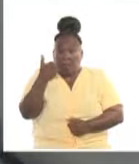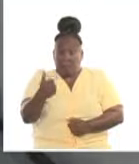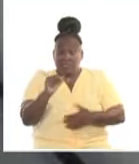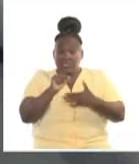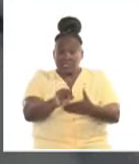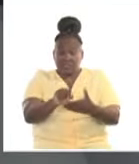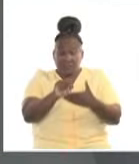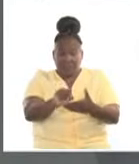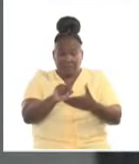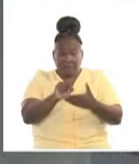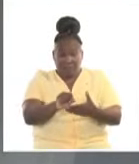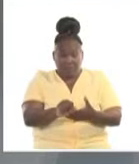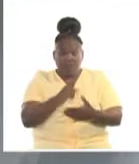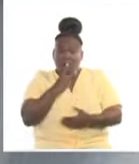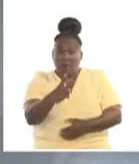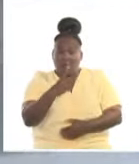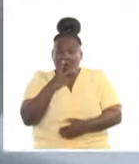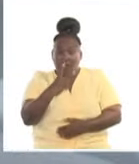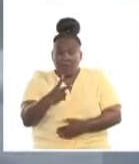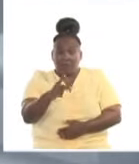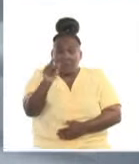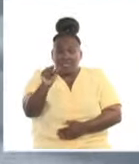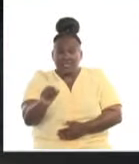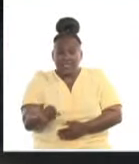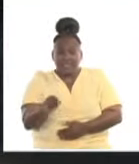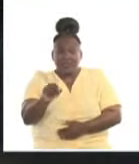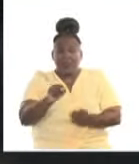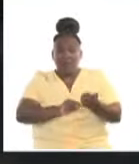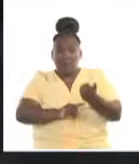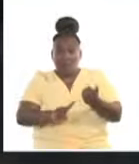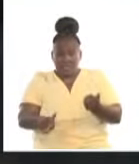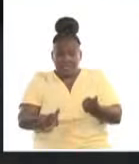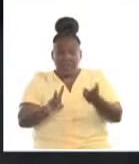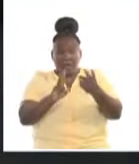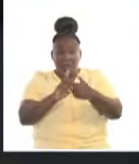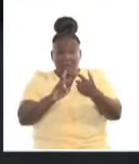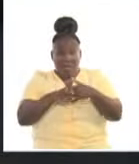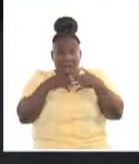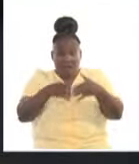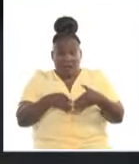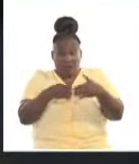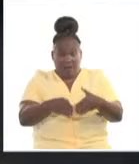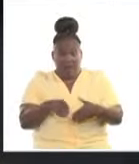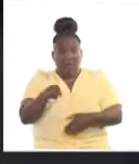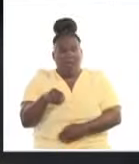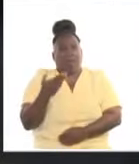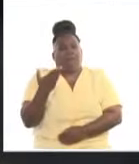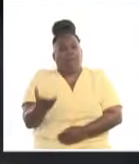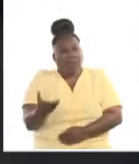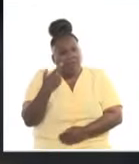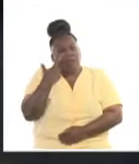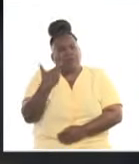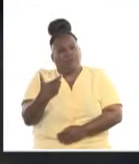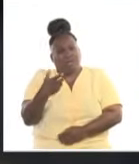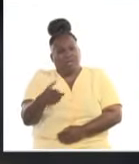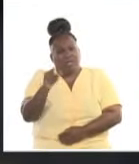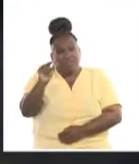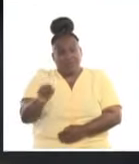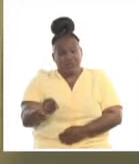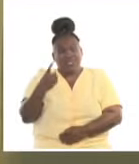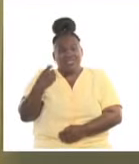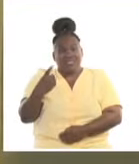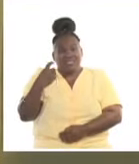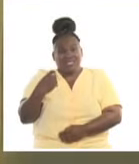es que posibilita la atención a los pacientes en la provincia, una opción muy demandada y necesaria para quienes requerían de